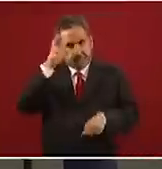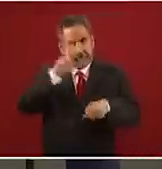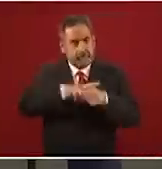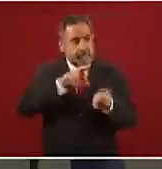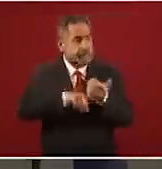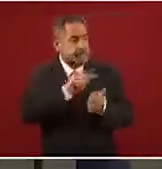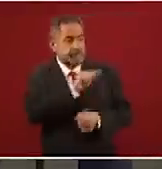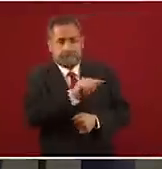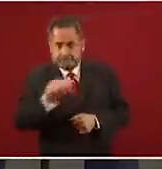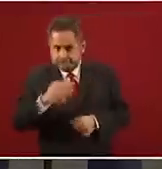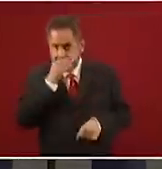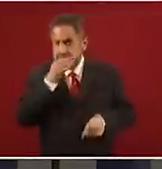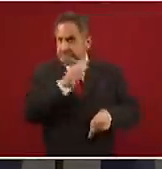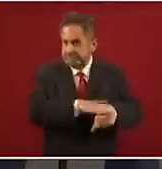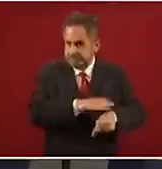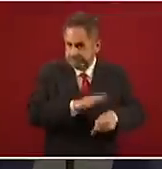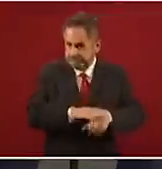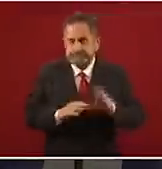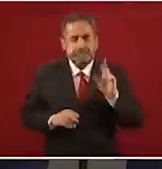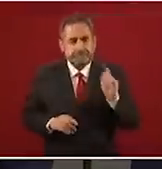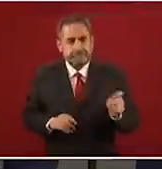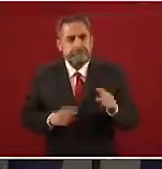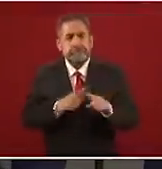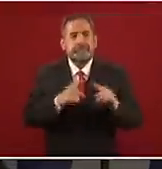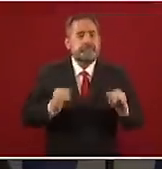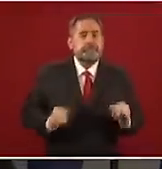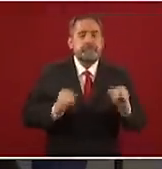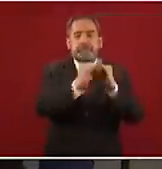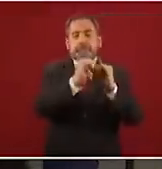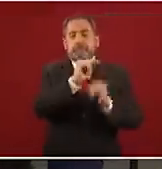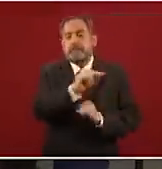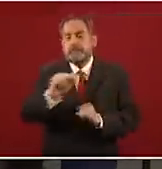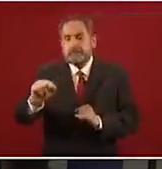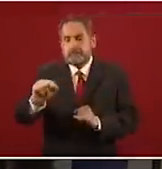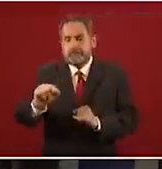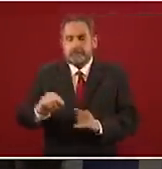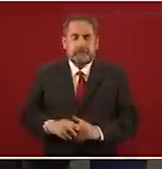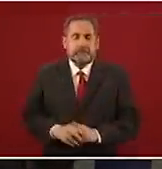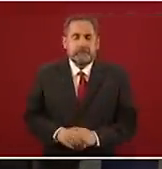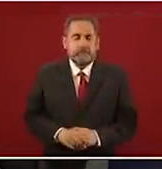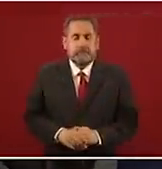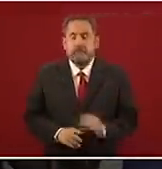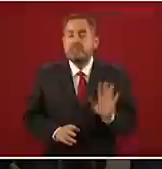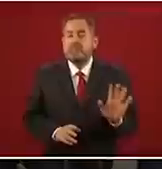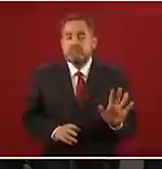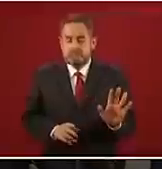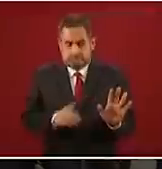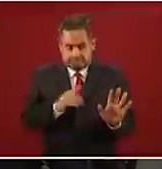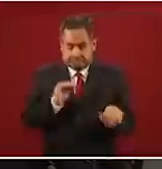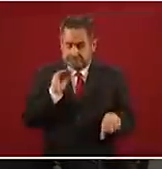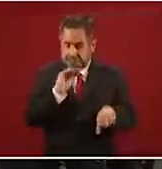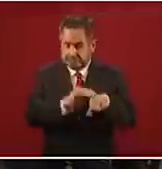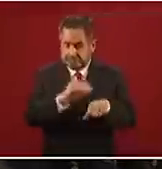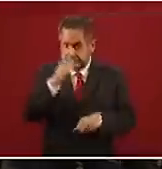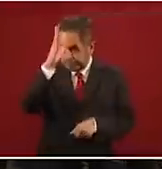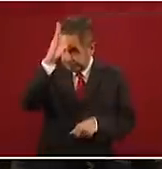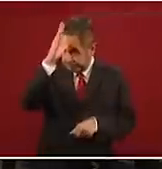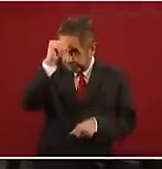directivos de los institutos, que nos pongamos de acuerdo,